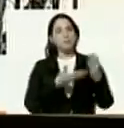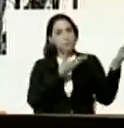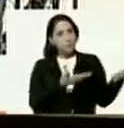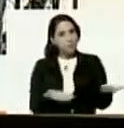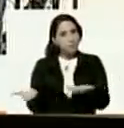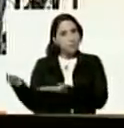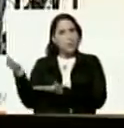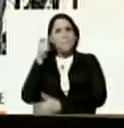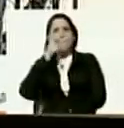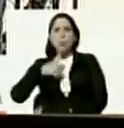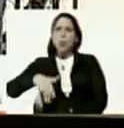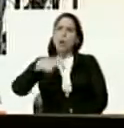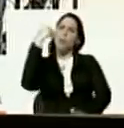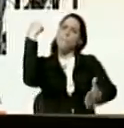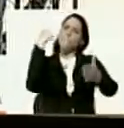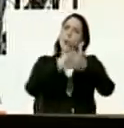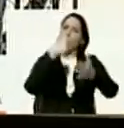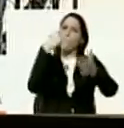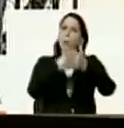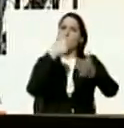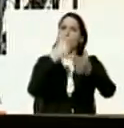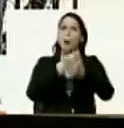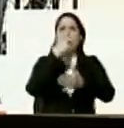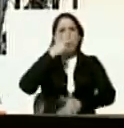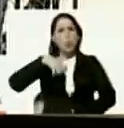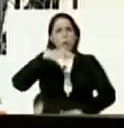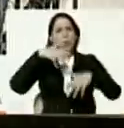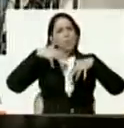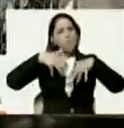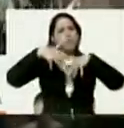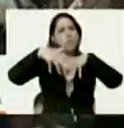El pueblo combatiente, el pueblo en marcha.